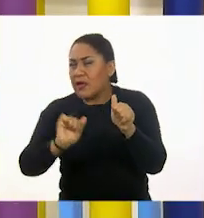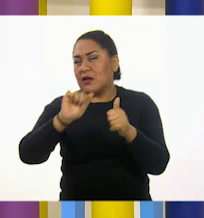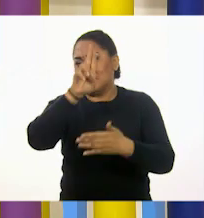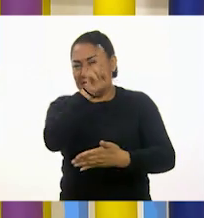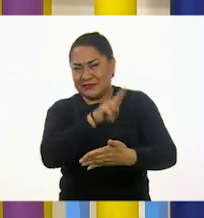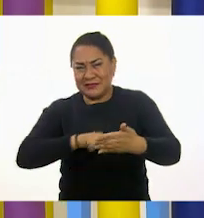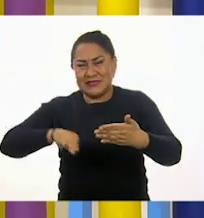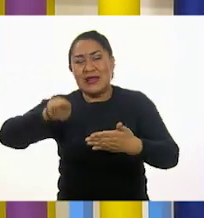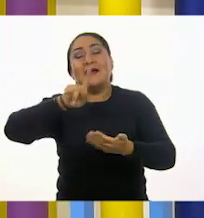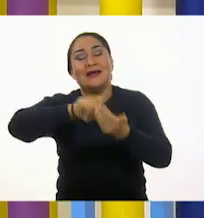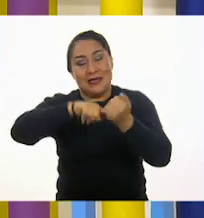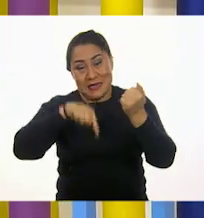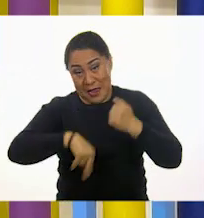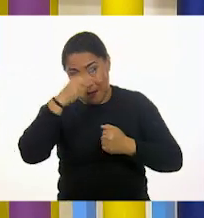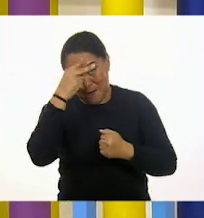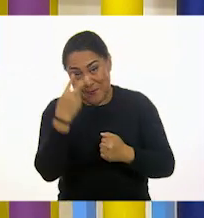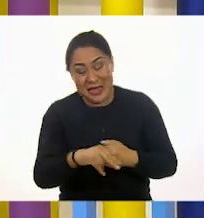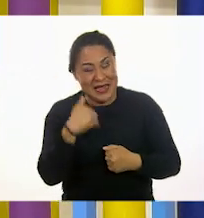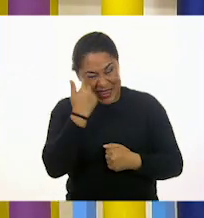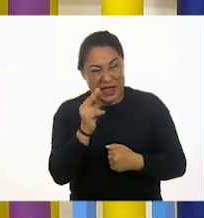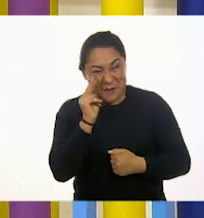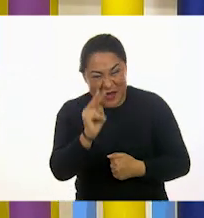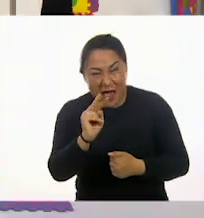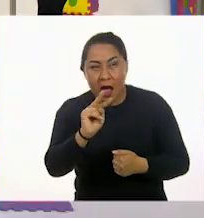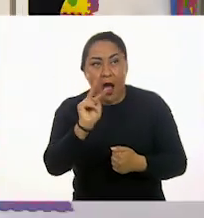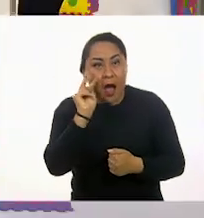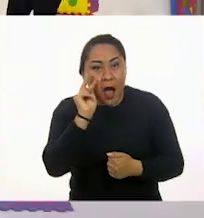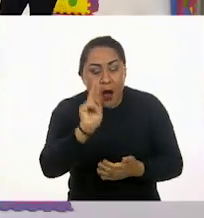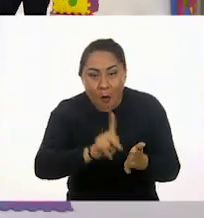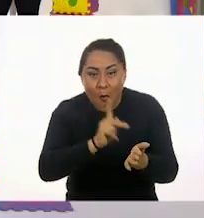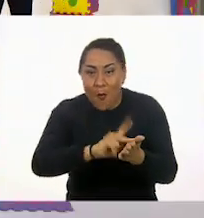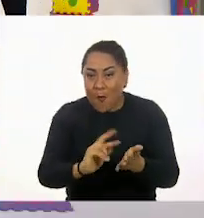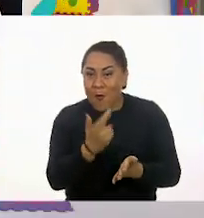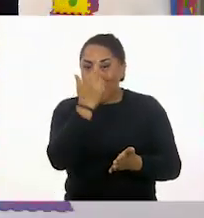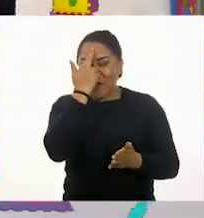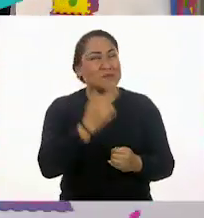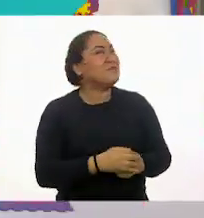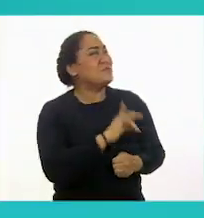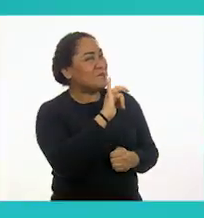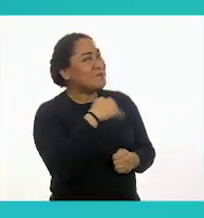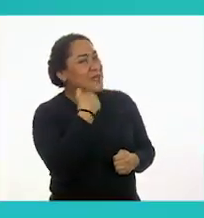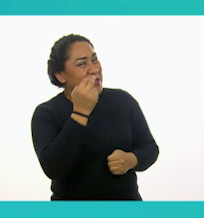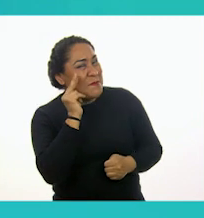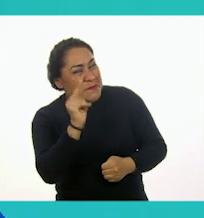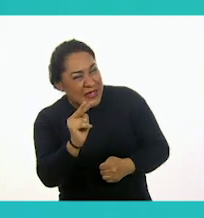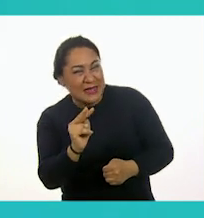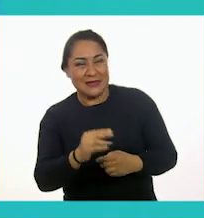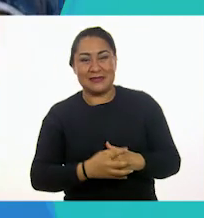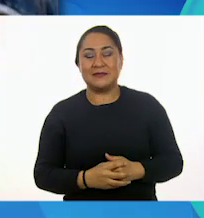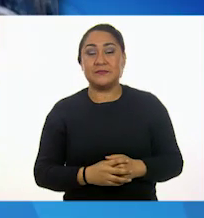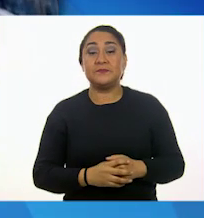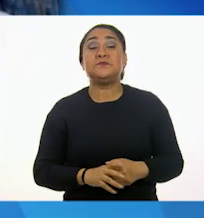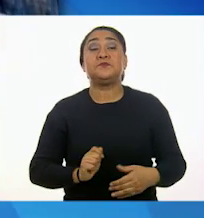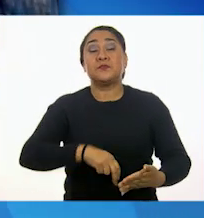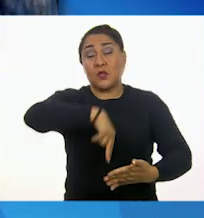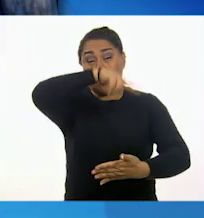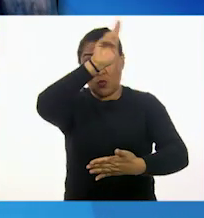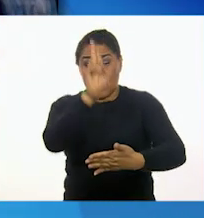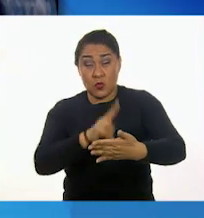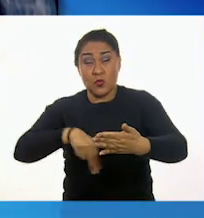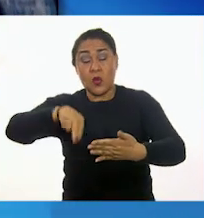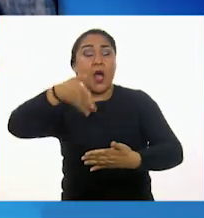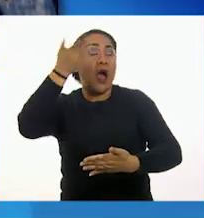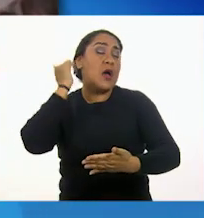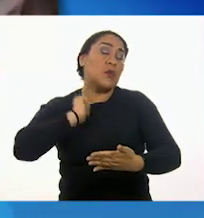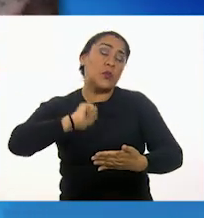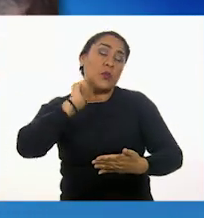muralismo en México. ¿Te parece si lo vemos para Me recordar? encanta la idea. Vamos a verlo. El muralismo fue un